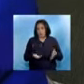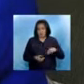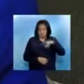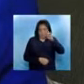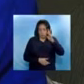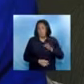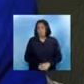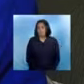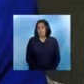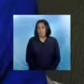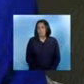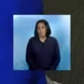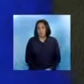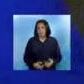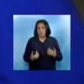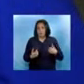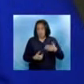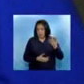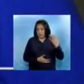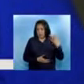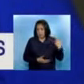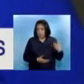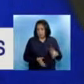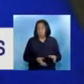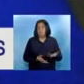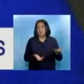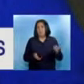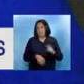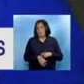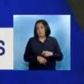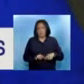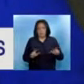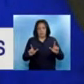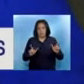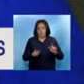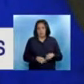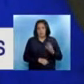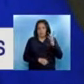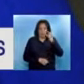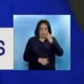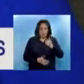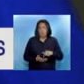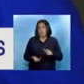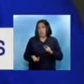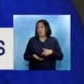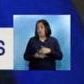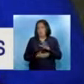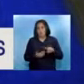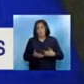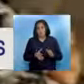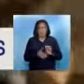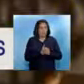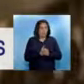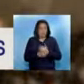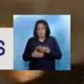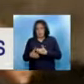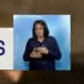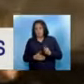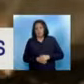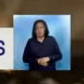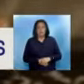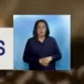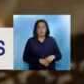Perú, que teníamos en épocas en que la televisión era hermosa, en que todos éramos compañeros. Una